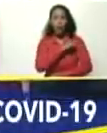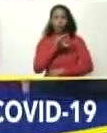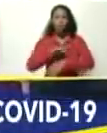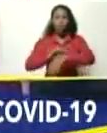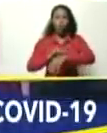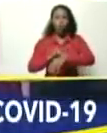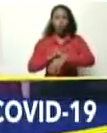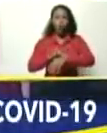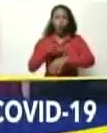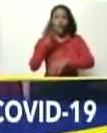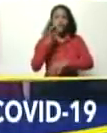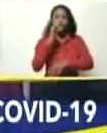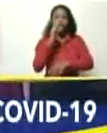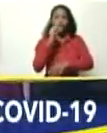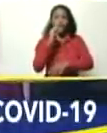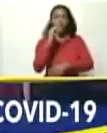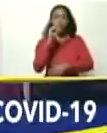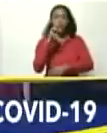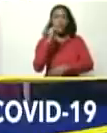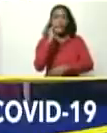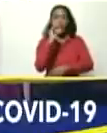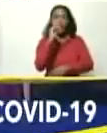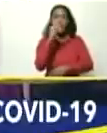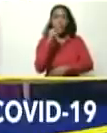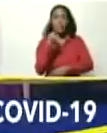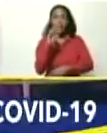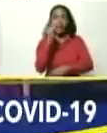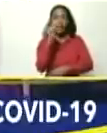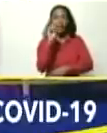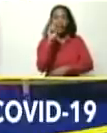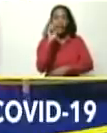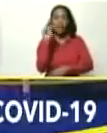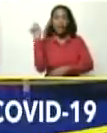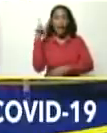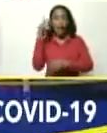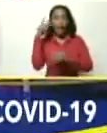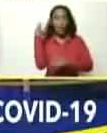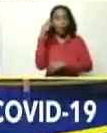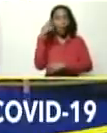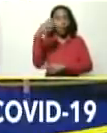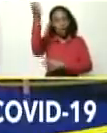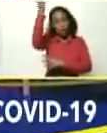Francisco Antonio Rísquez, allá en la parroquia El Sombrero,